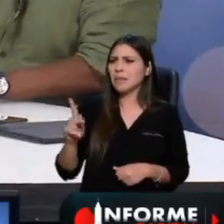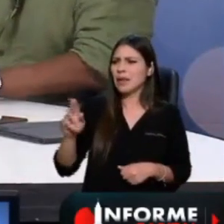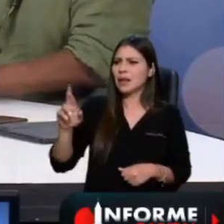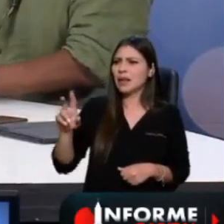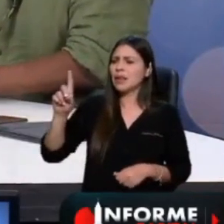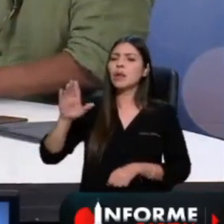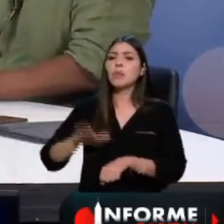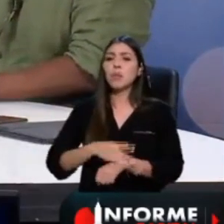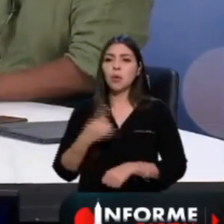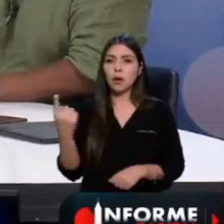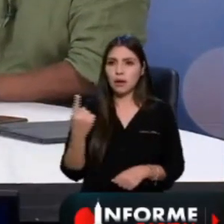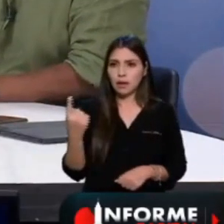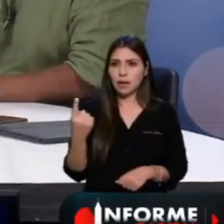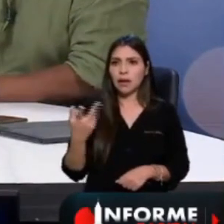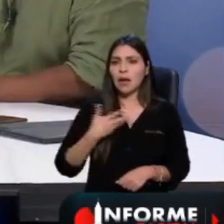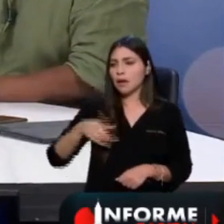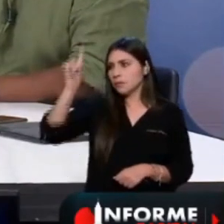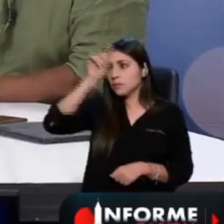a asesores